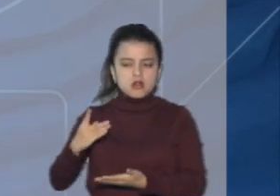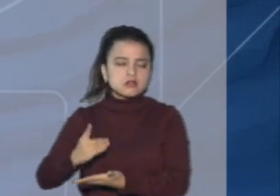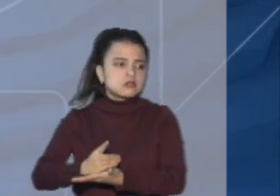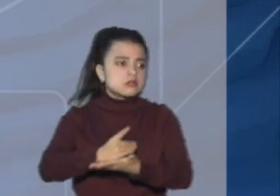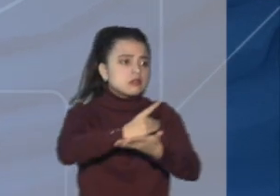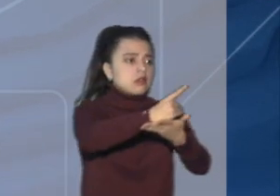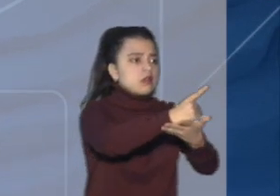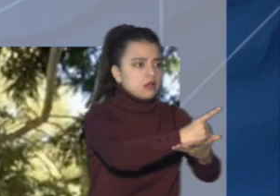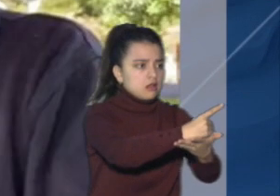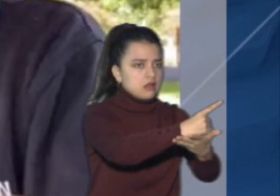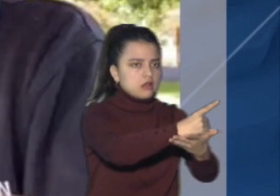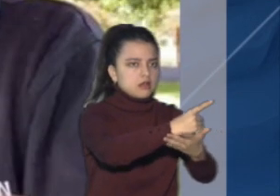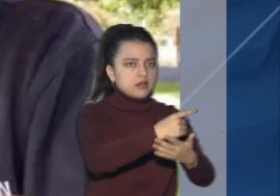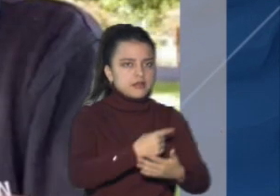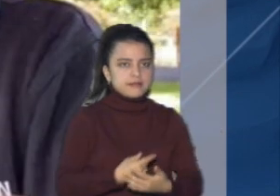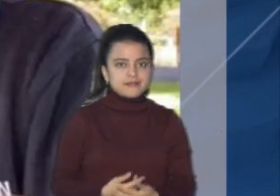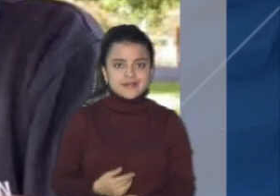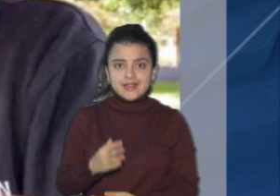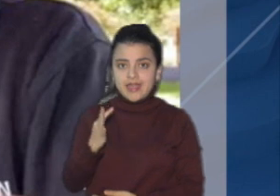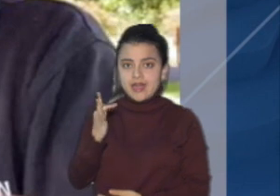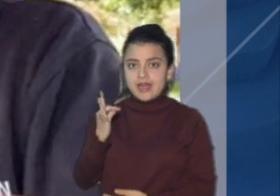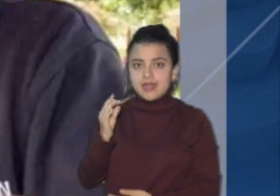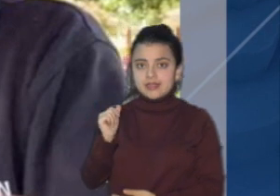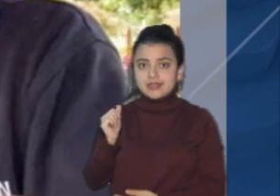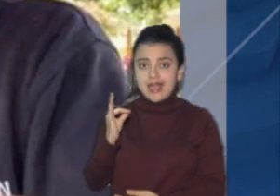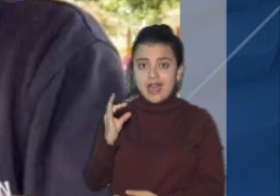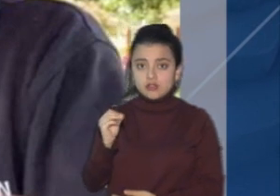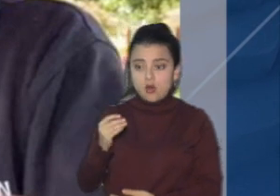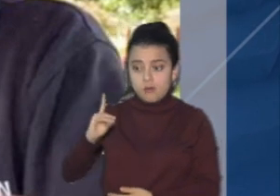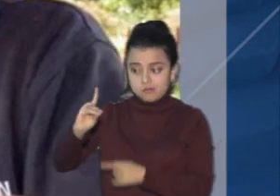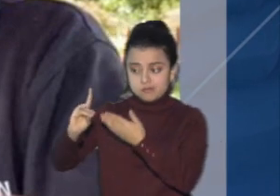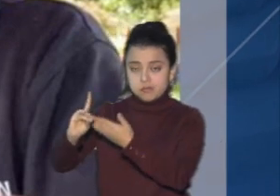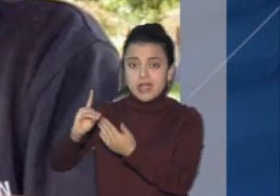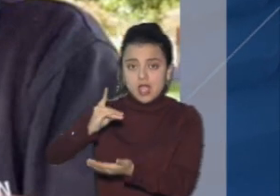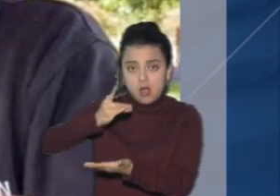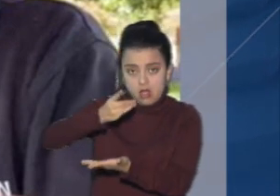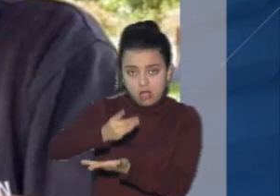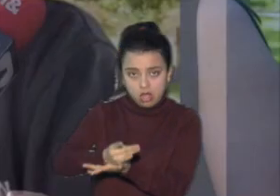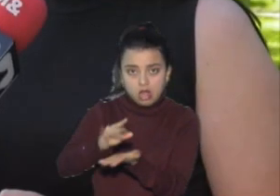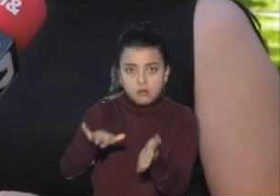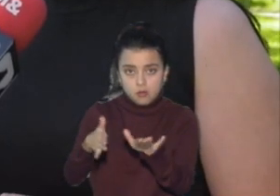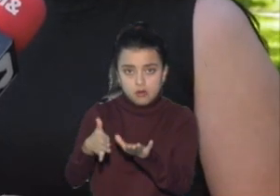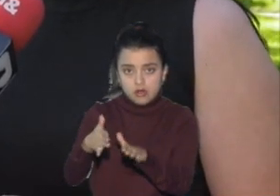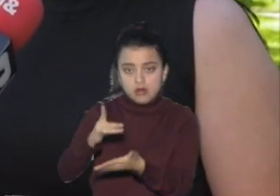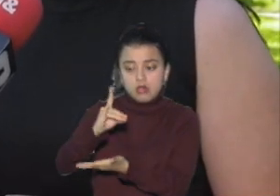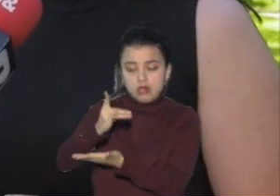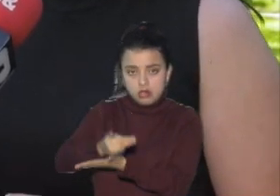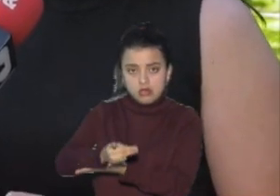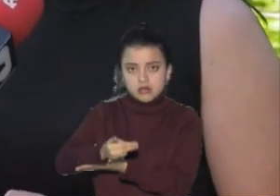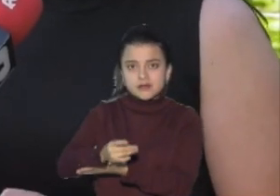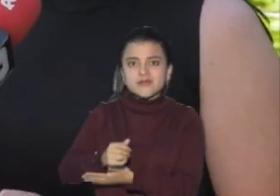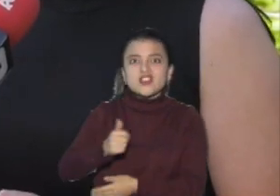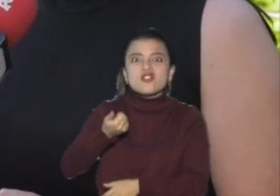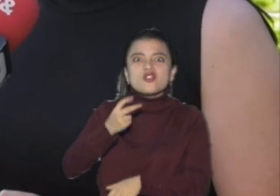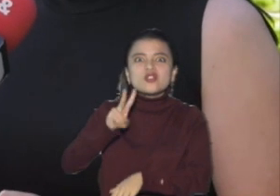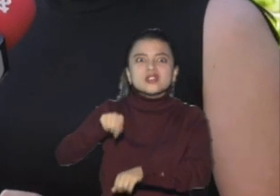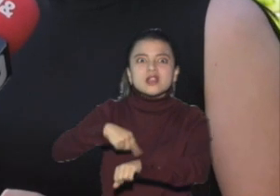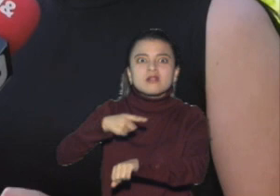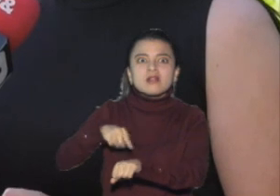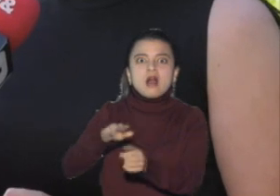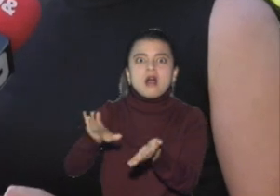resultado, y era que Tato llevaba 12 horas de fallecido. Nos indicaron que el perrito llevaba más de 12 horas